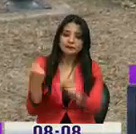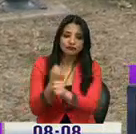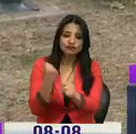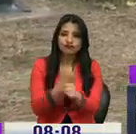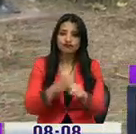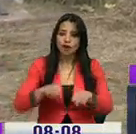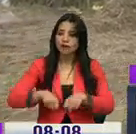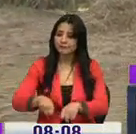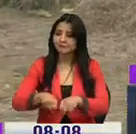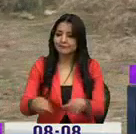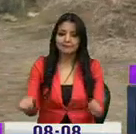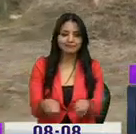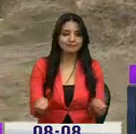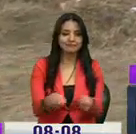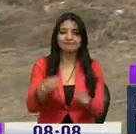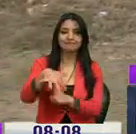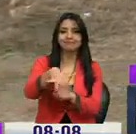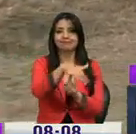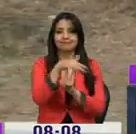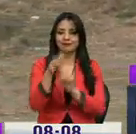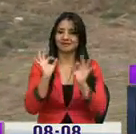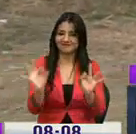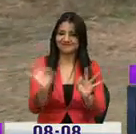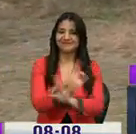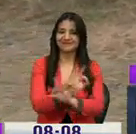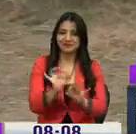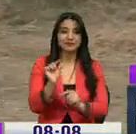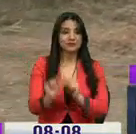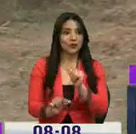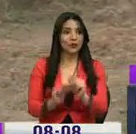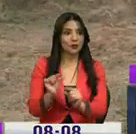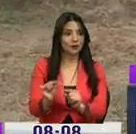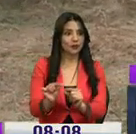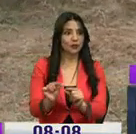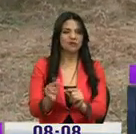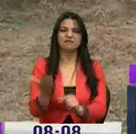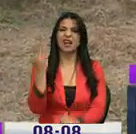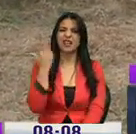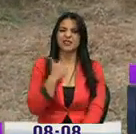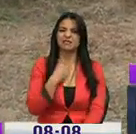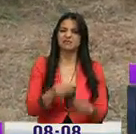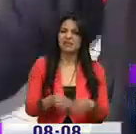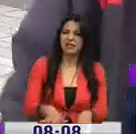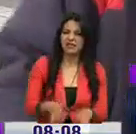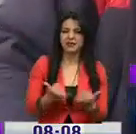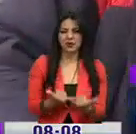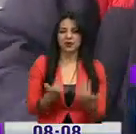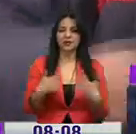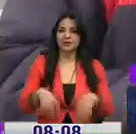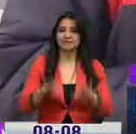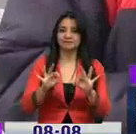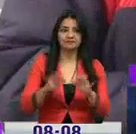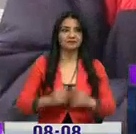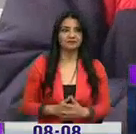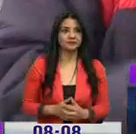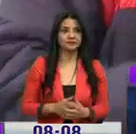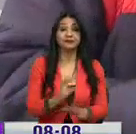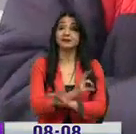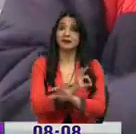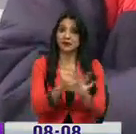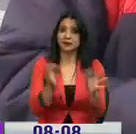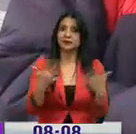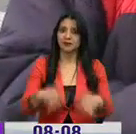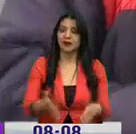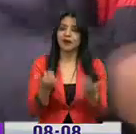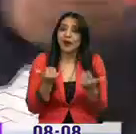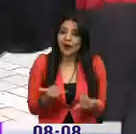de mantenimiento de este parque que poco a poco se iba perdiendo entre la maleza. La limpieza ya están haciendo, desde hoy